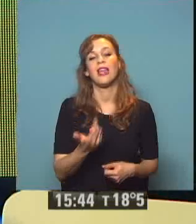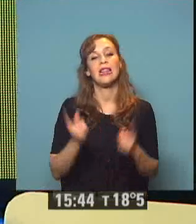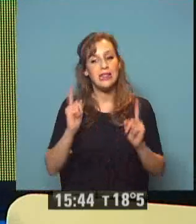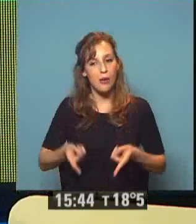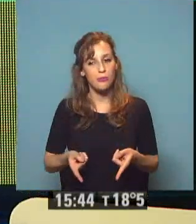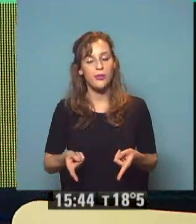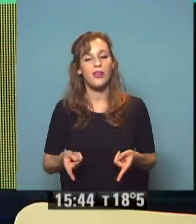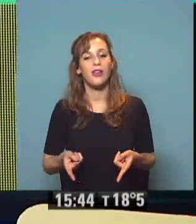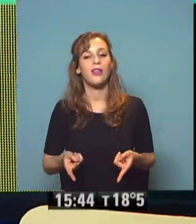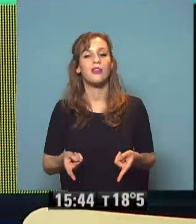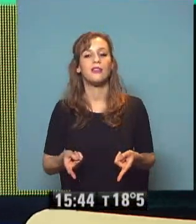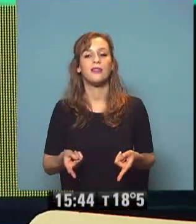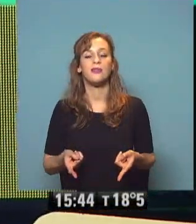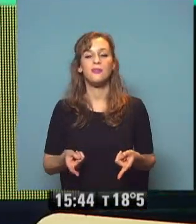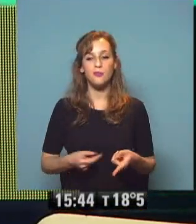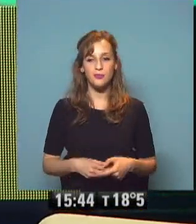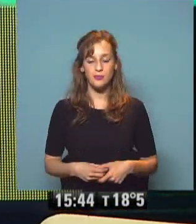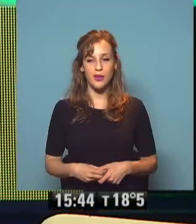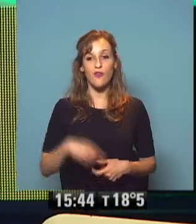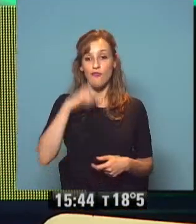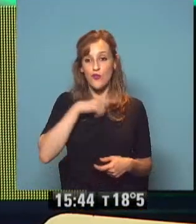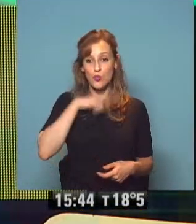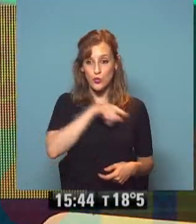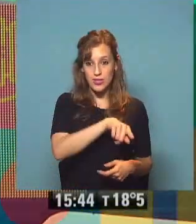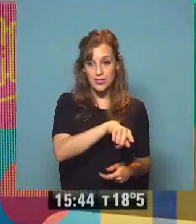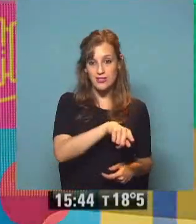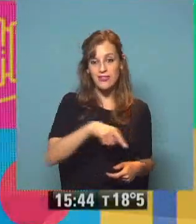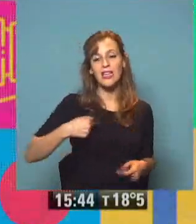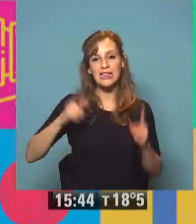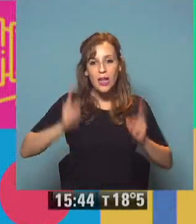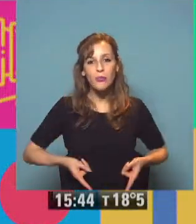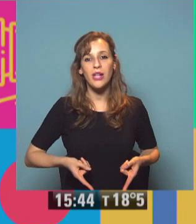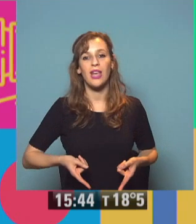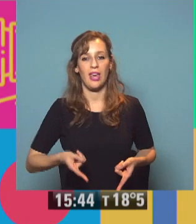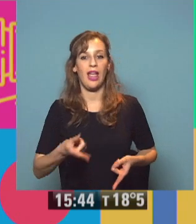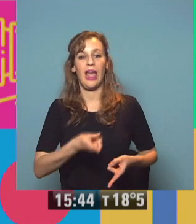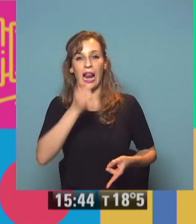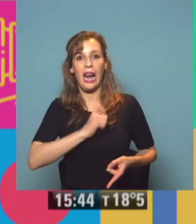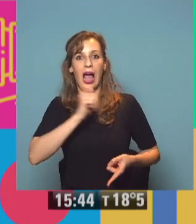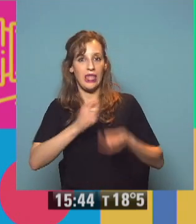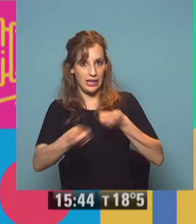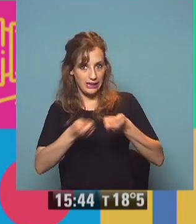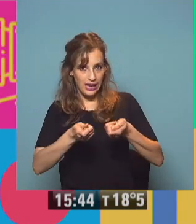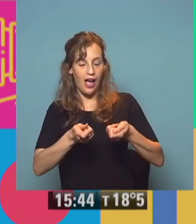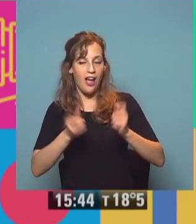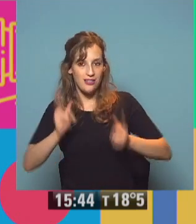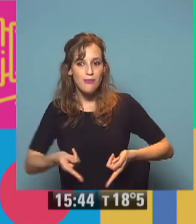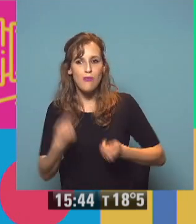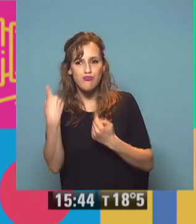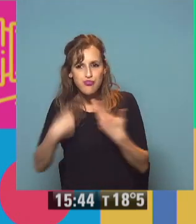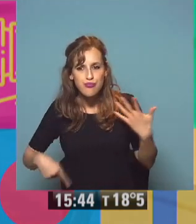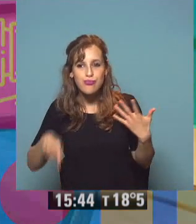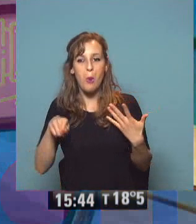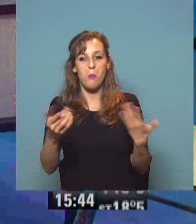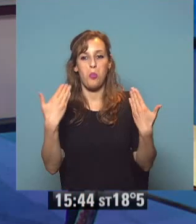el... Allá. ¿A dónde van las frutillas? La heladería y mucha información sobre perfecto. Eso. Perfecto. ¿Sí? Todo eso lo